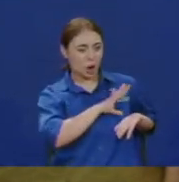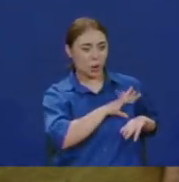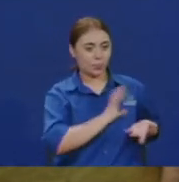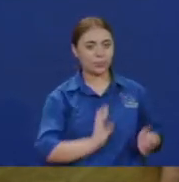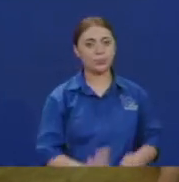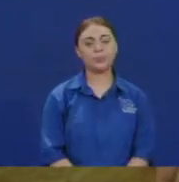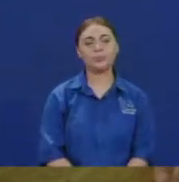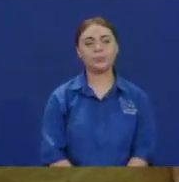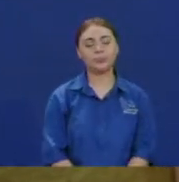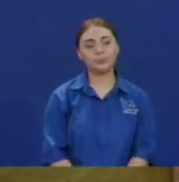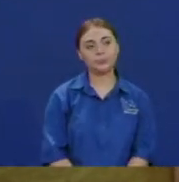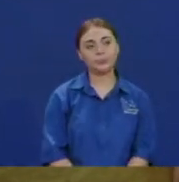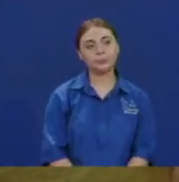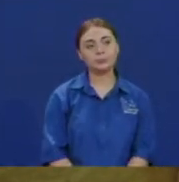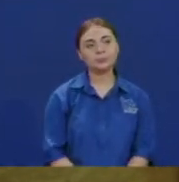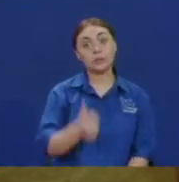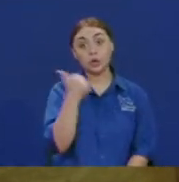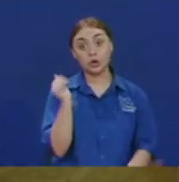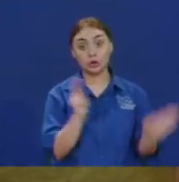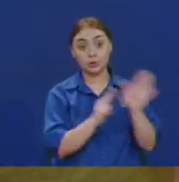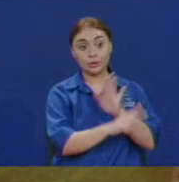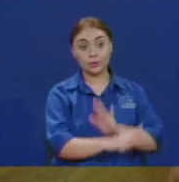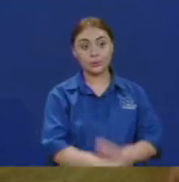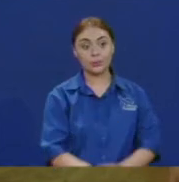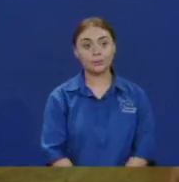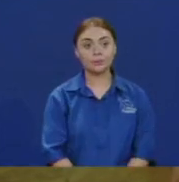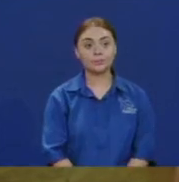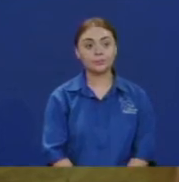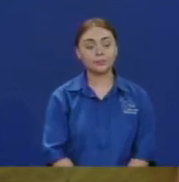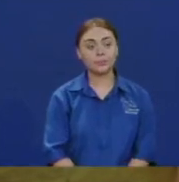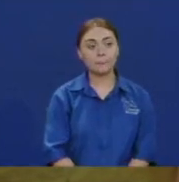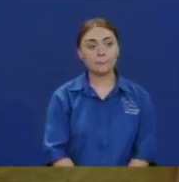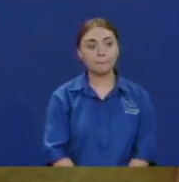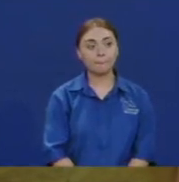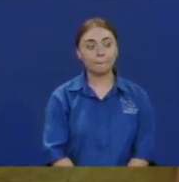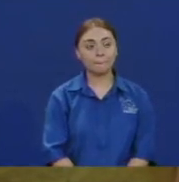Miremos este otro versículo. Este está más cardíaco todavía.